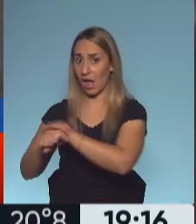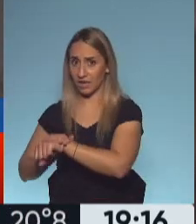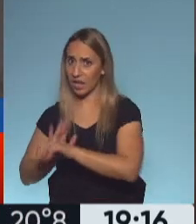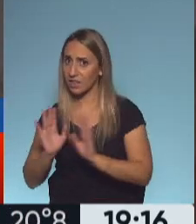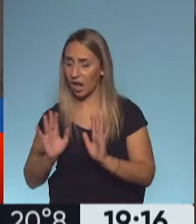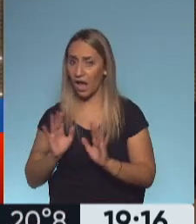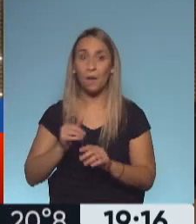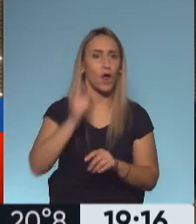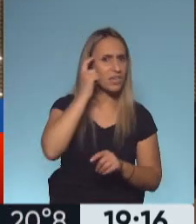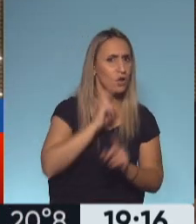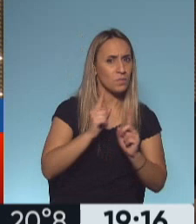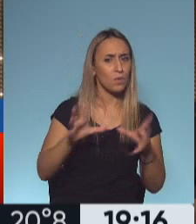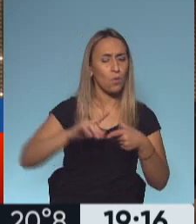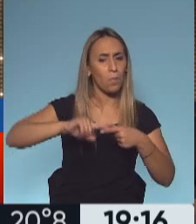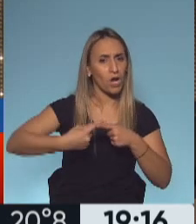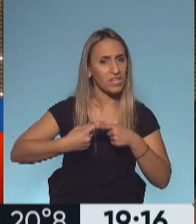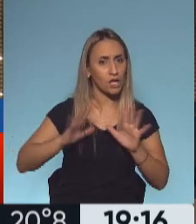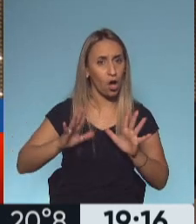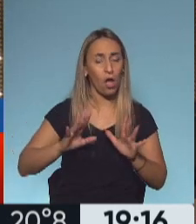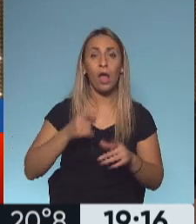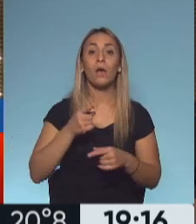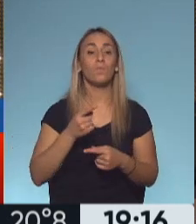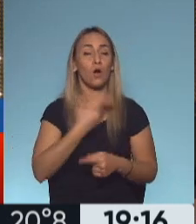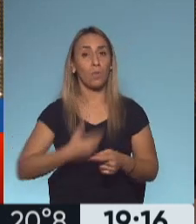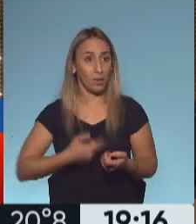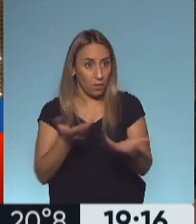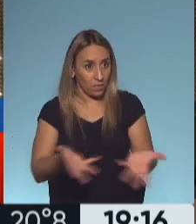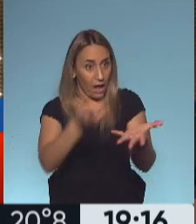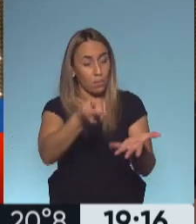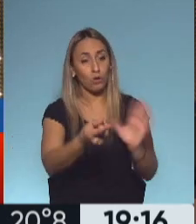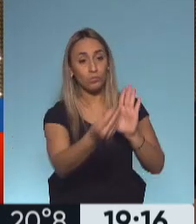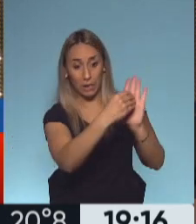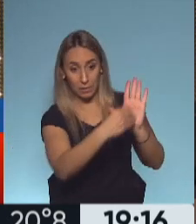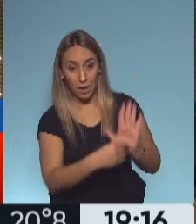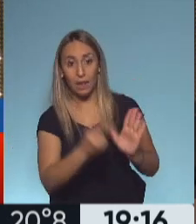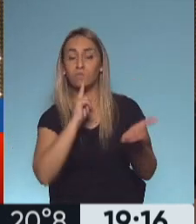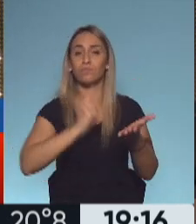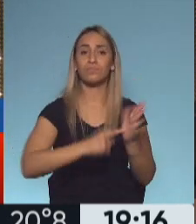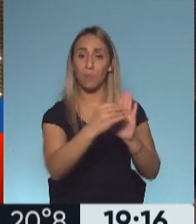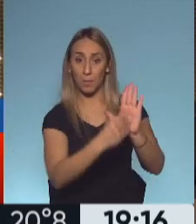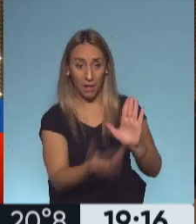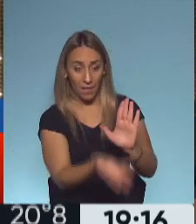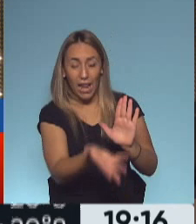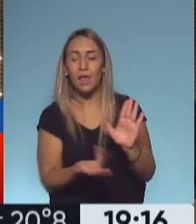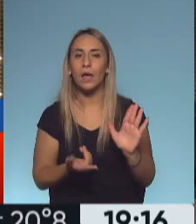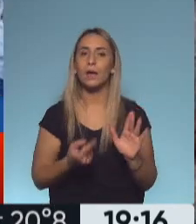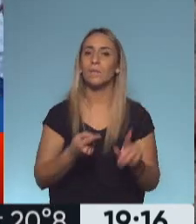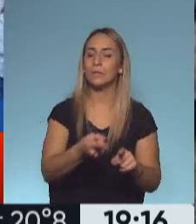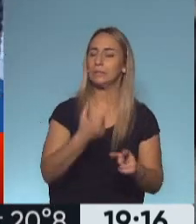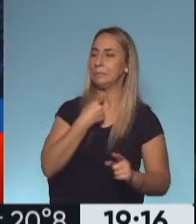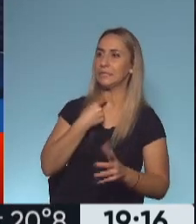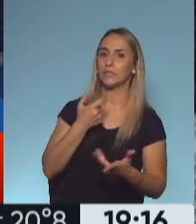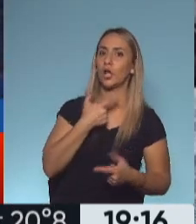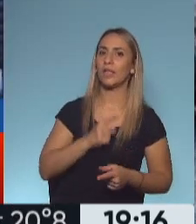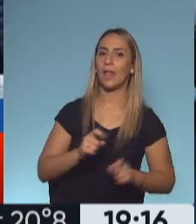político, ninguno había usado la herramienta que le daba el decreto en sumar restricciones porque consideran que nadie quiere pagar el costo político de